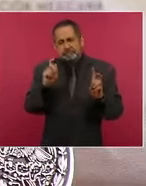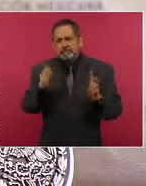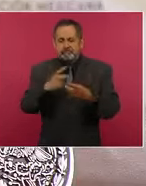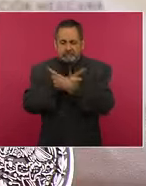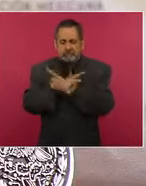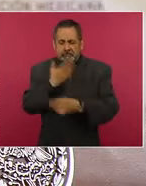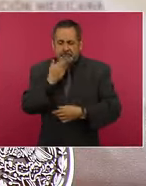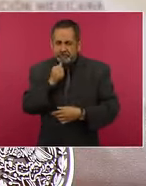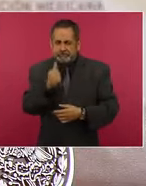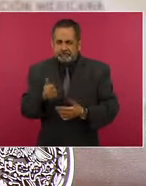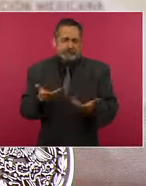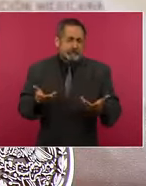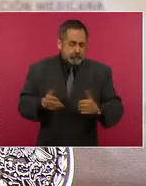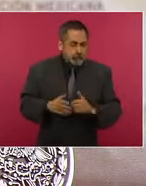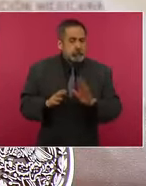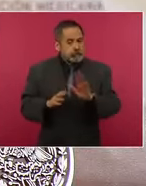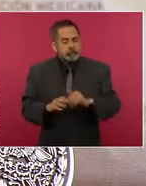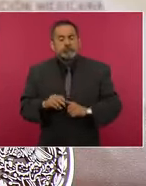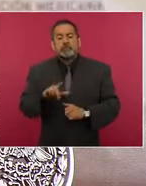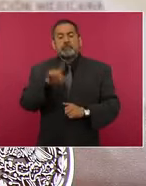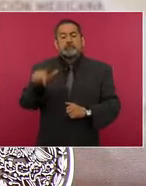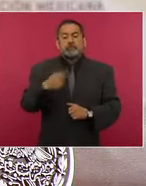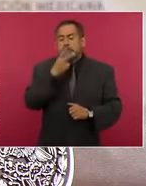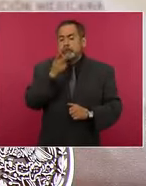Y luego lo de